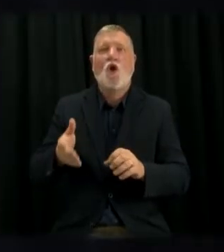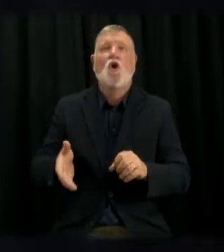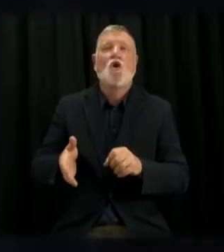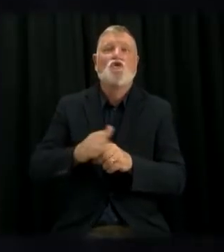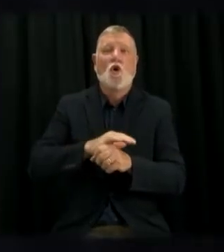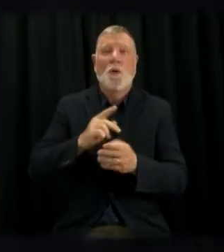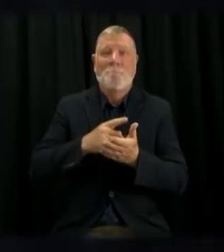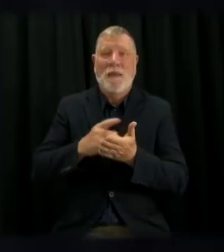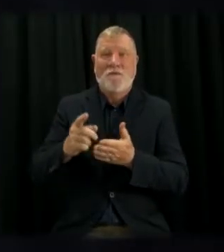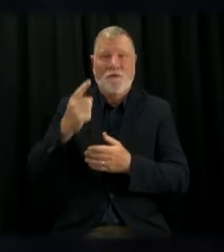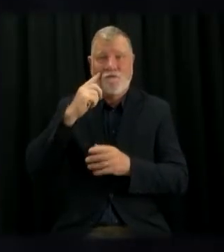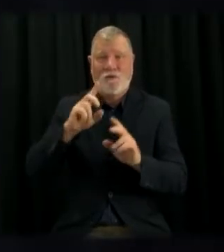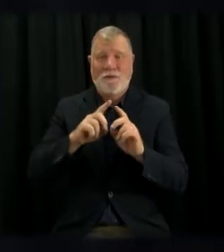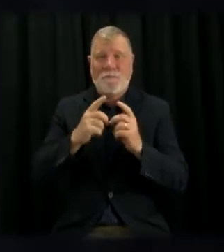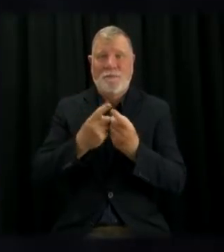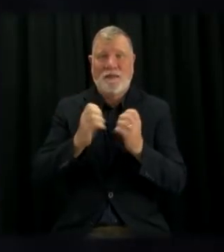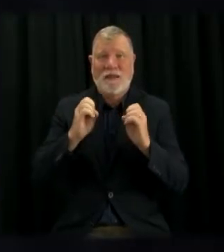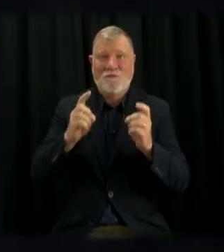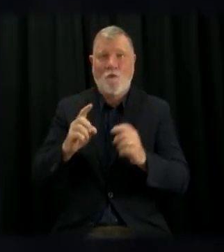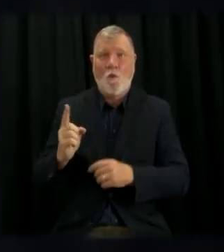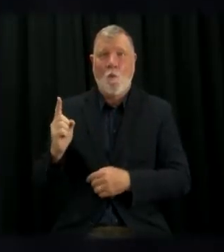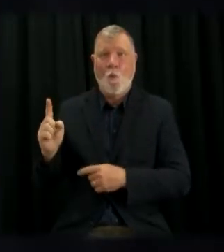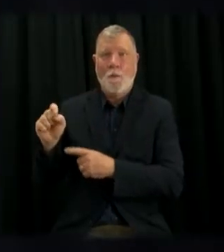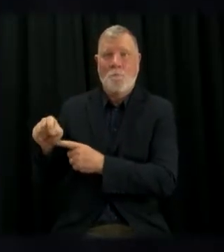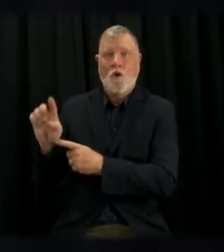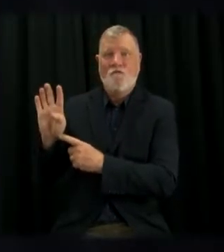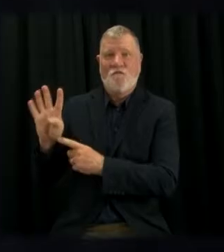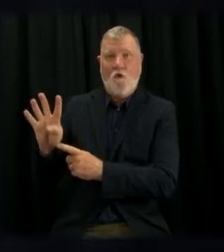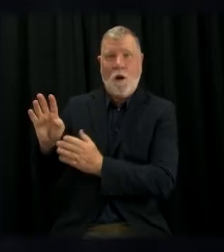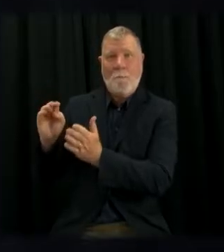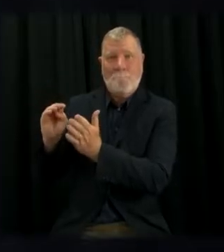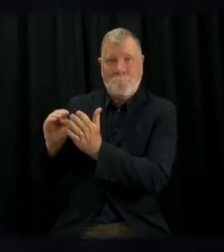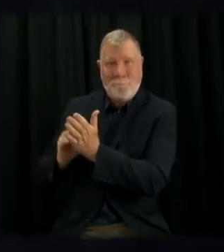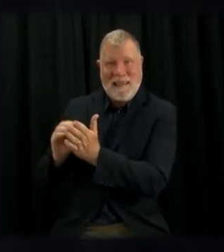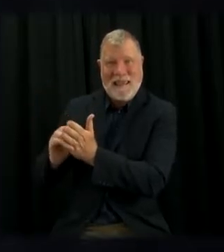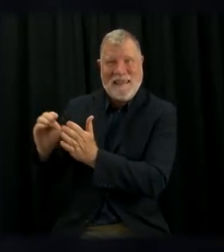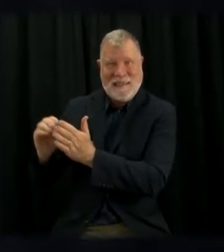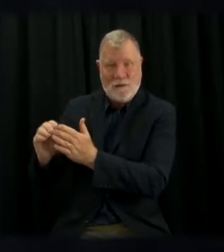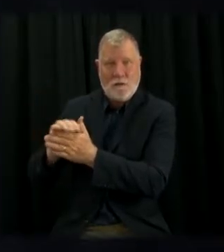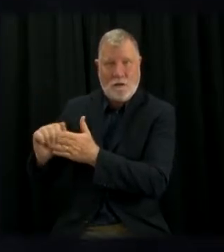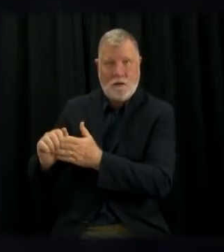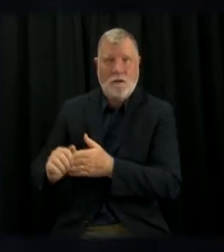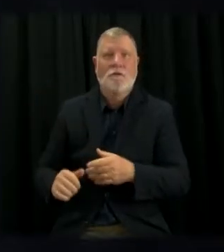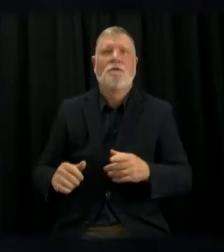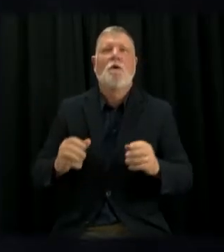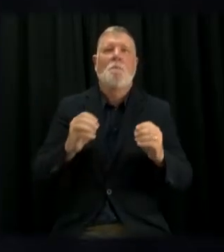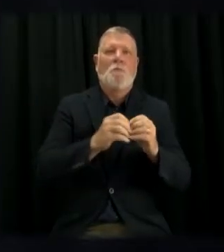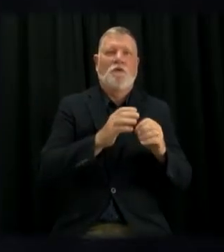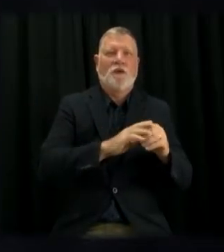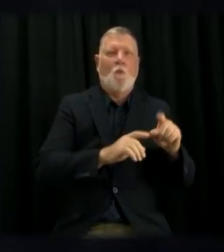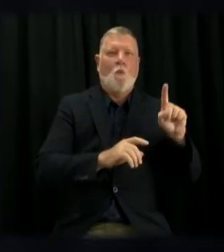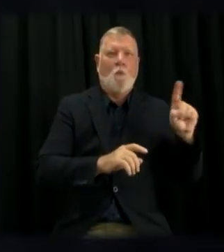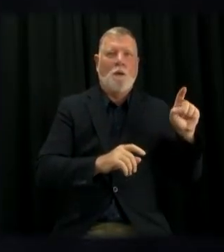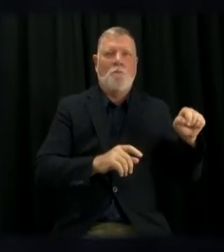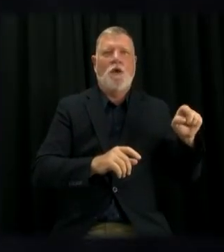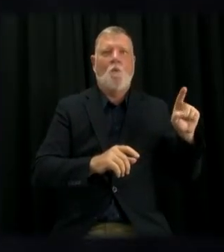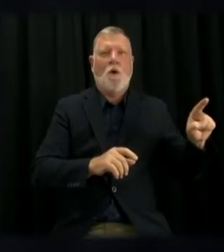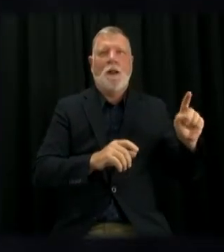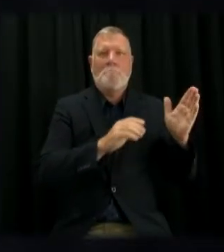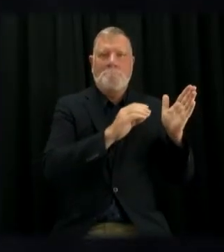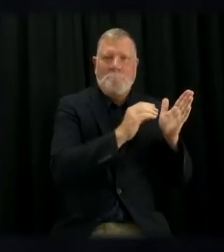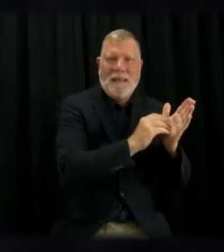general, la nómina del Departamento de Educación, 1.400 millones, que es más que el retiro, que es